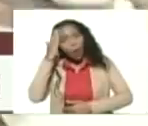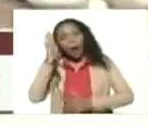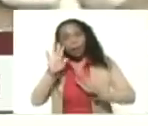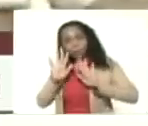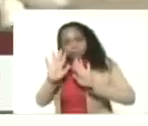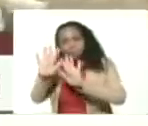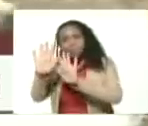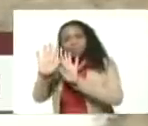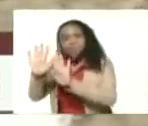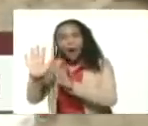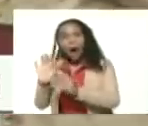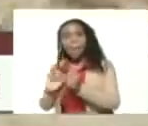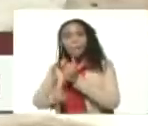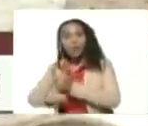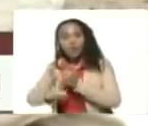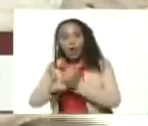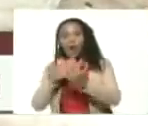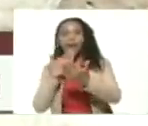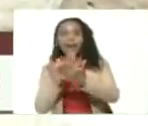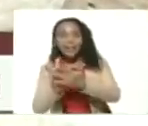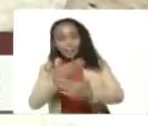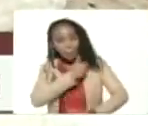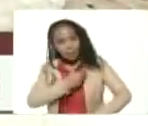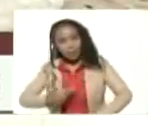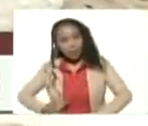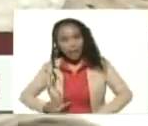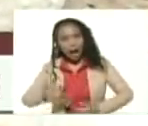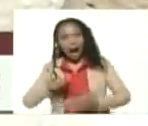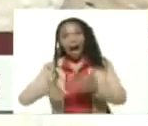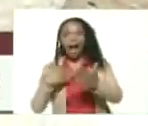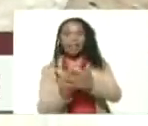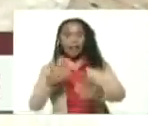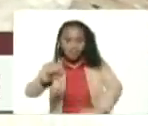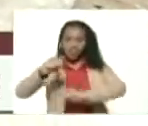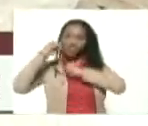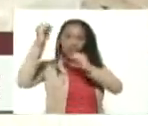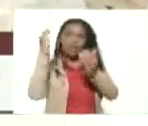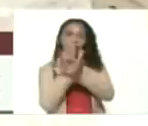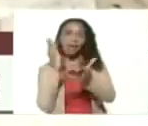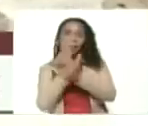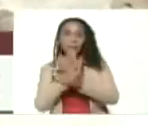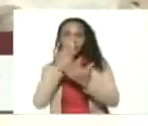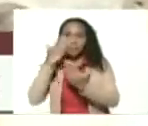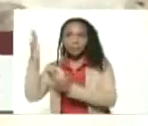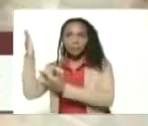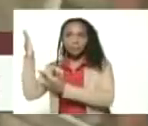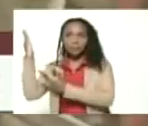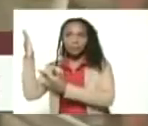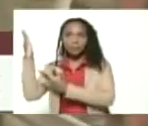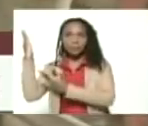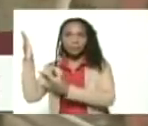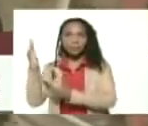empujar y ha sabido apoyar. Muchas gracias, presidente. ¡Hasta la victoria siempre!